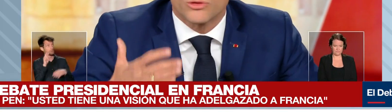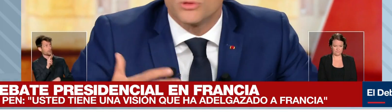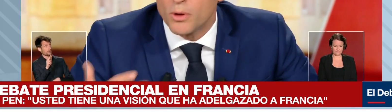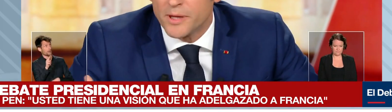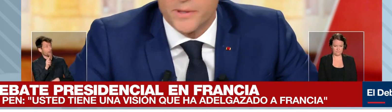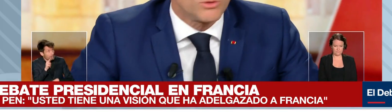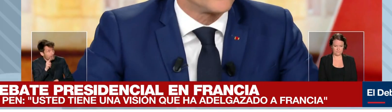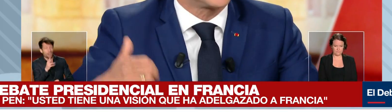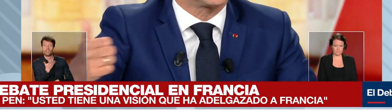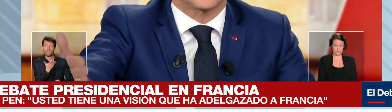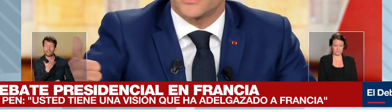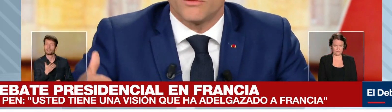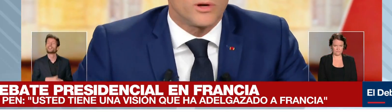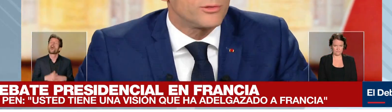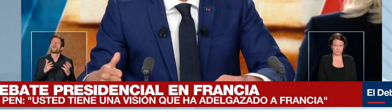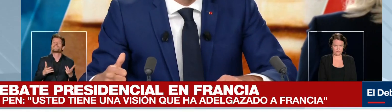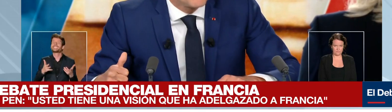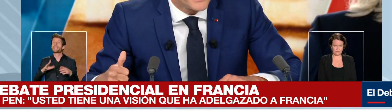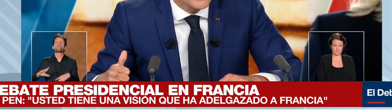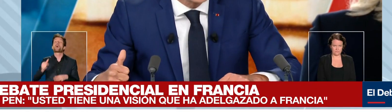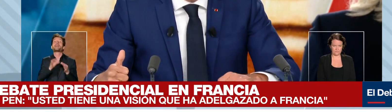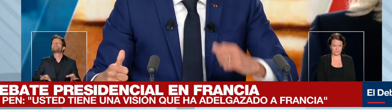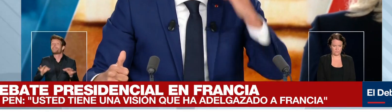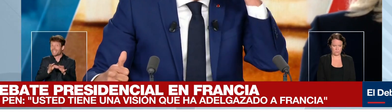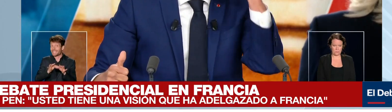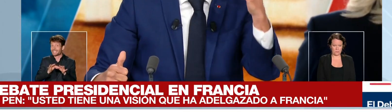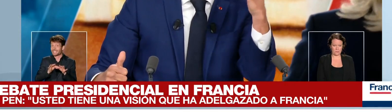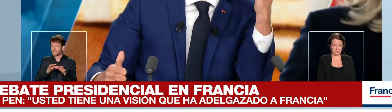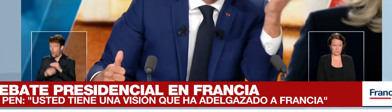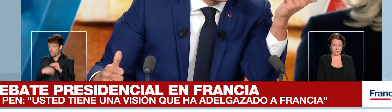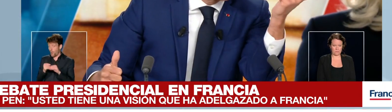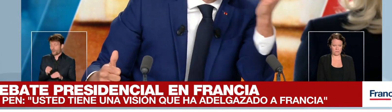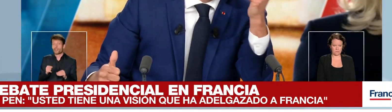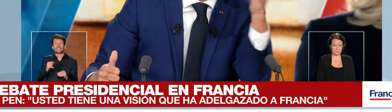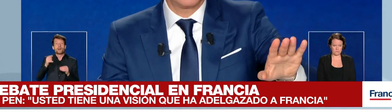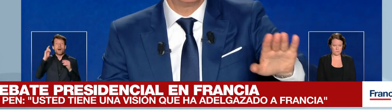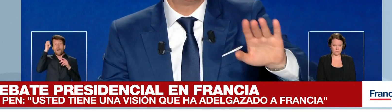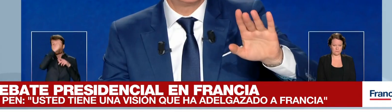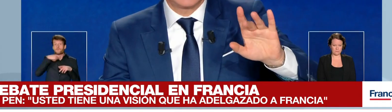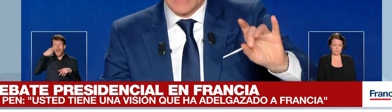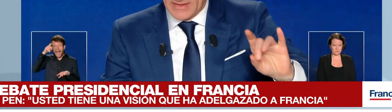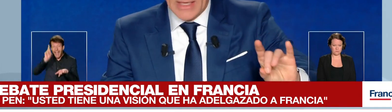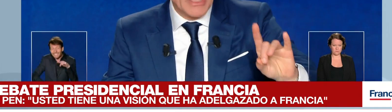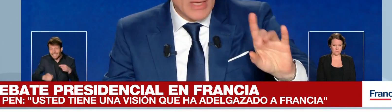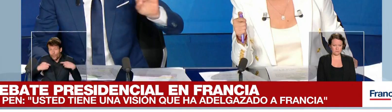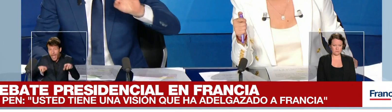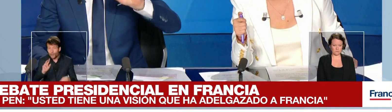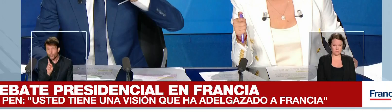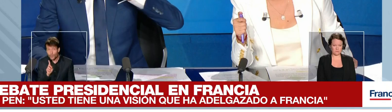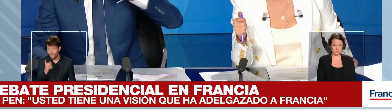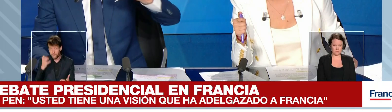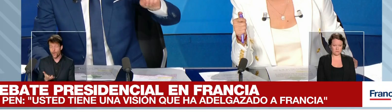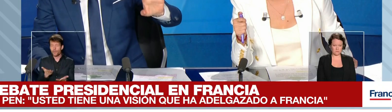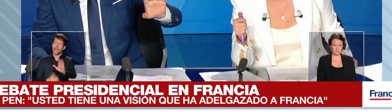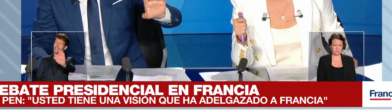se sienten sorprendidos. Usted quiere hacer Francia el primer país en el mundo que prohibiría el velo islámico en espacios públicos.